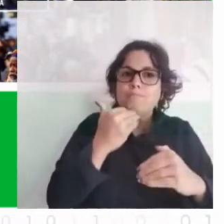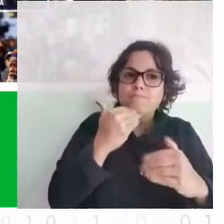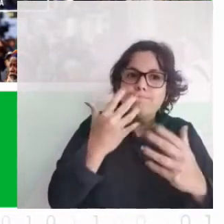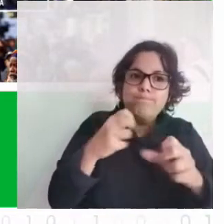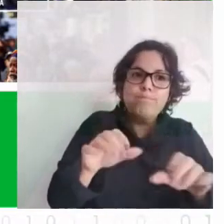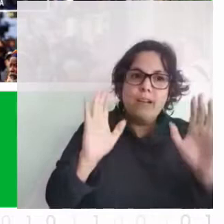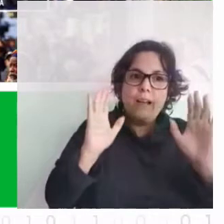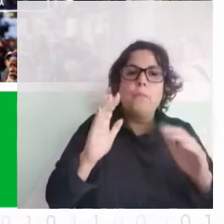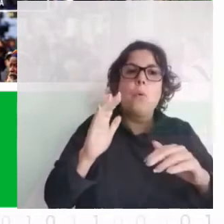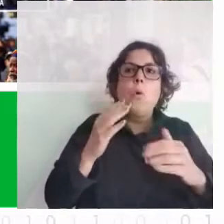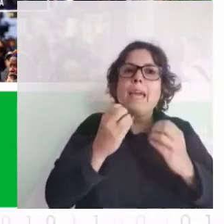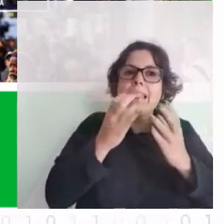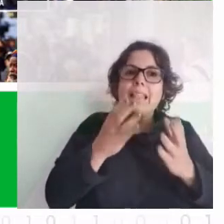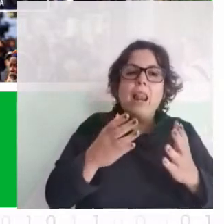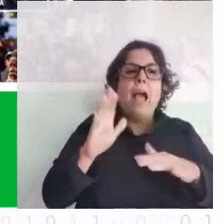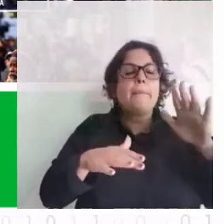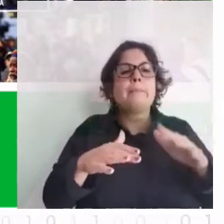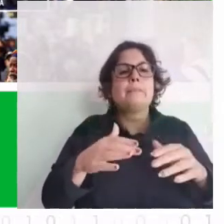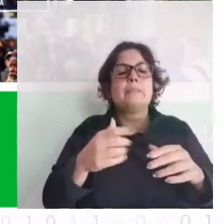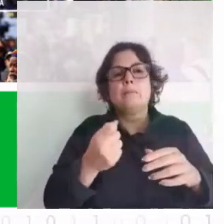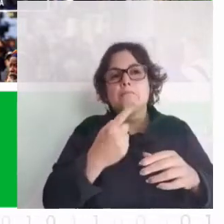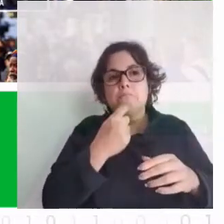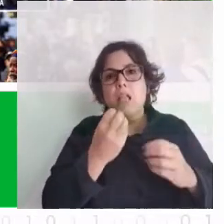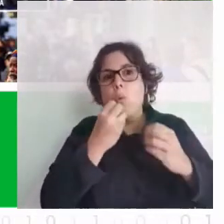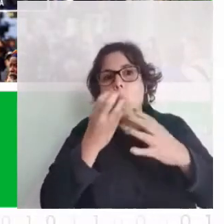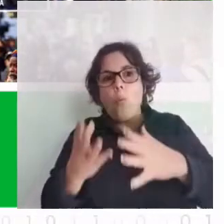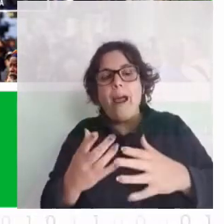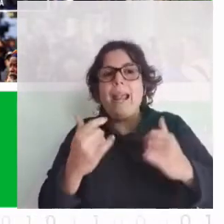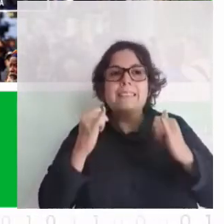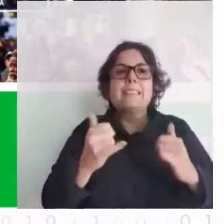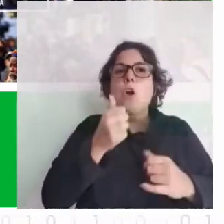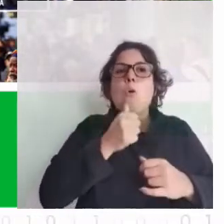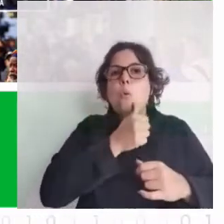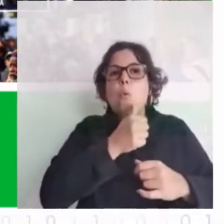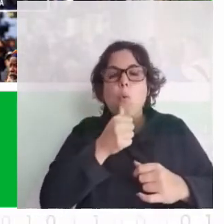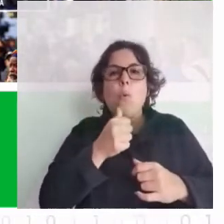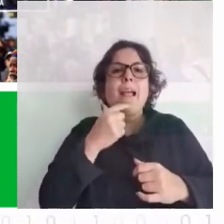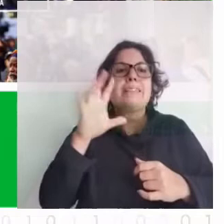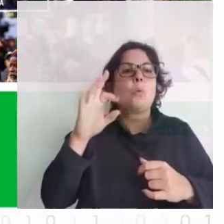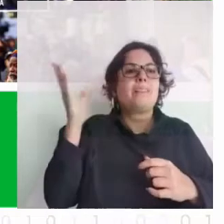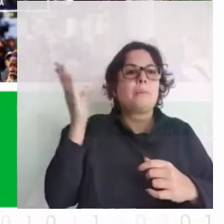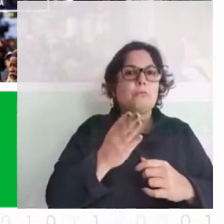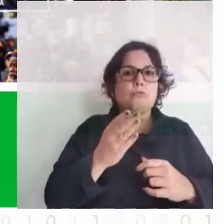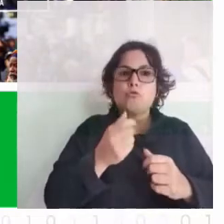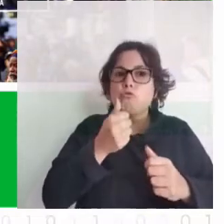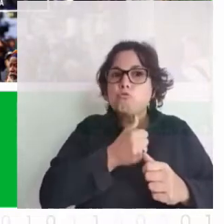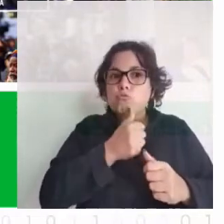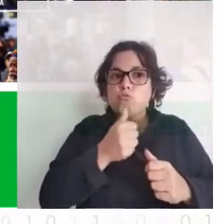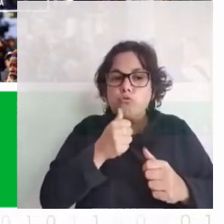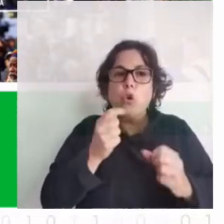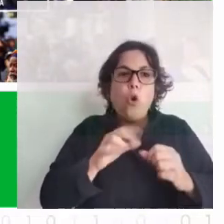muchos casos, una droga se considera buena si cura, por ejemplo, al 50% de los pacientes con